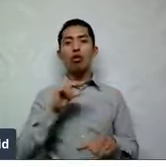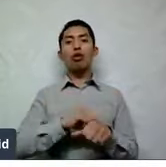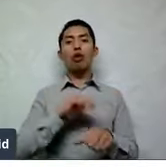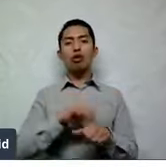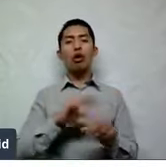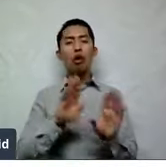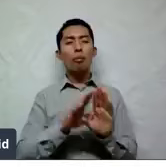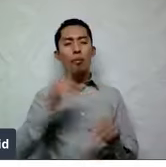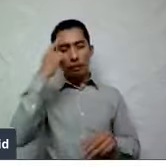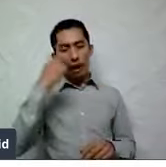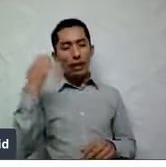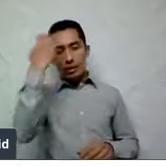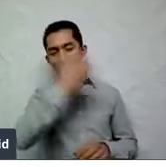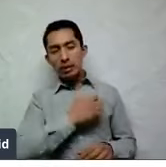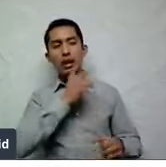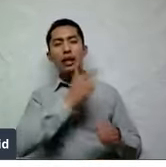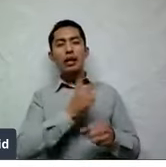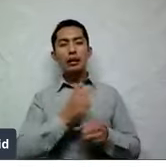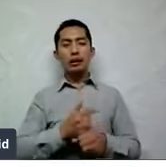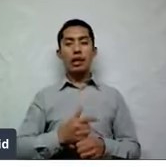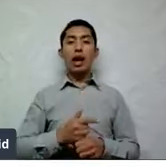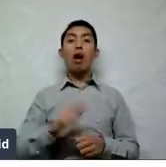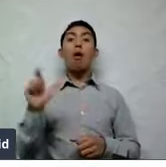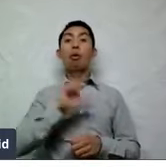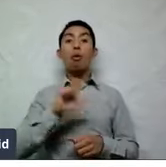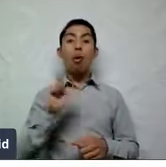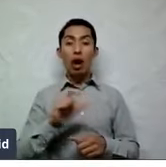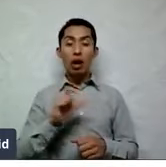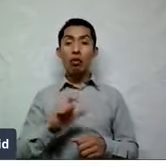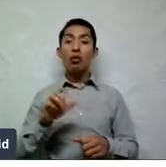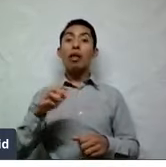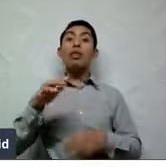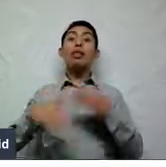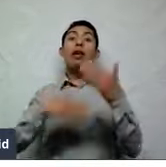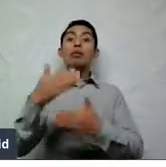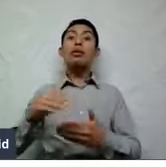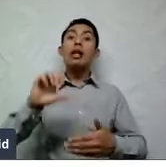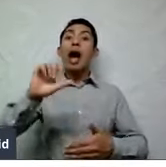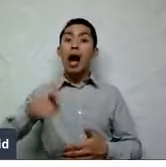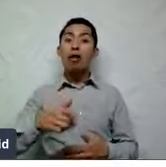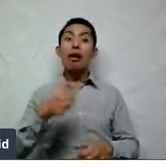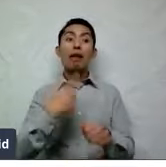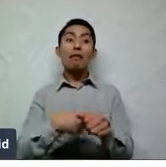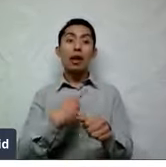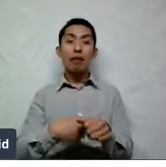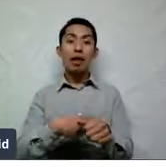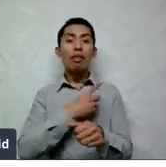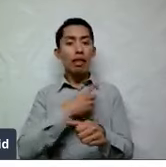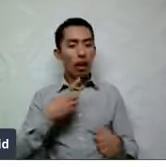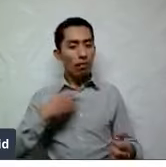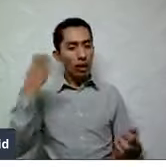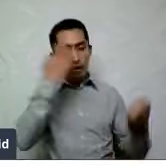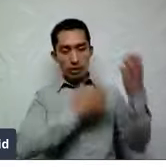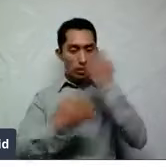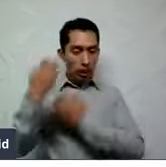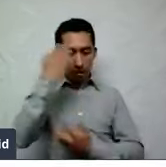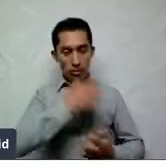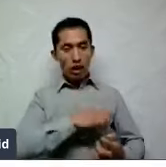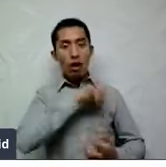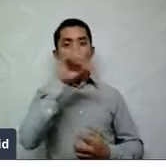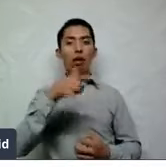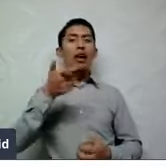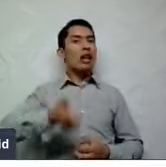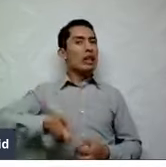diagnóstico. Tener las dos o pensar en las dos sin llegar al diagnóstico es hacerse exámenes, aumenta el